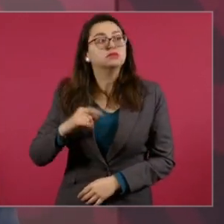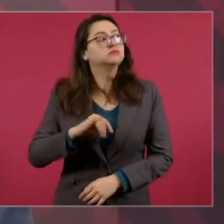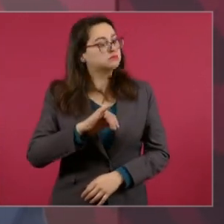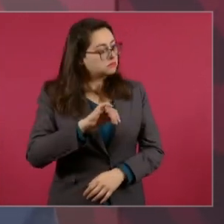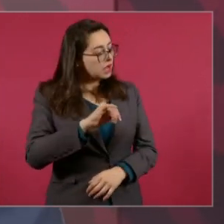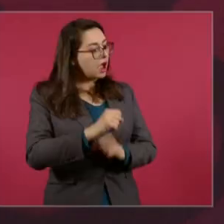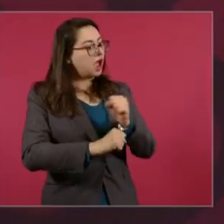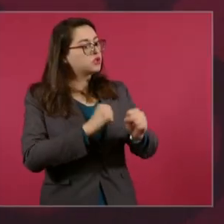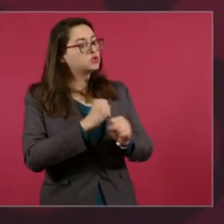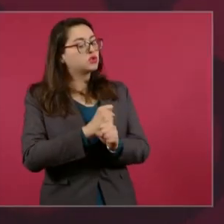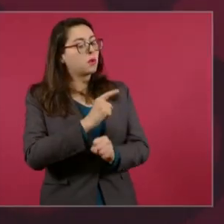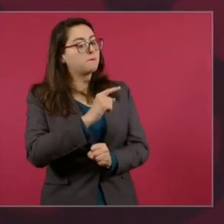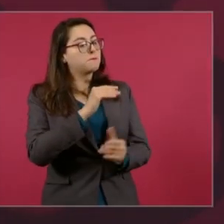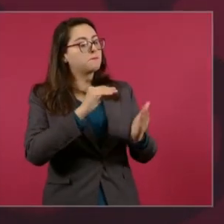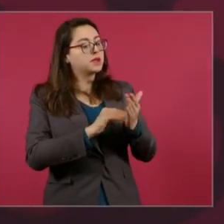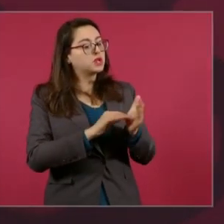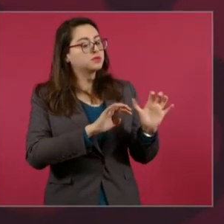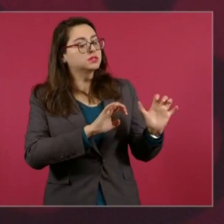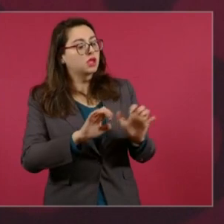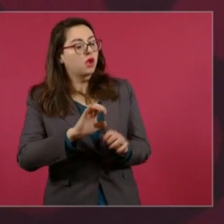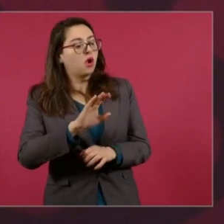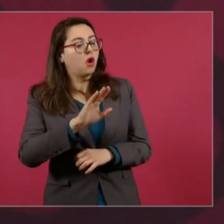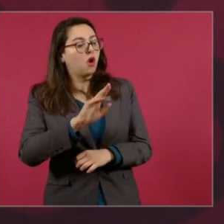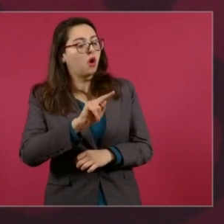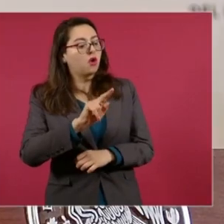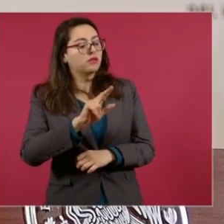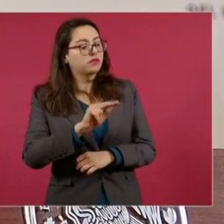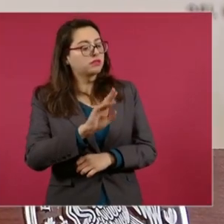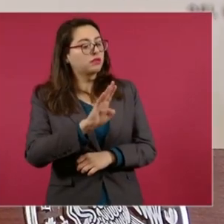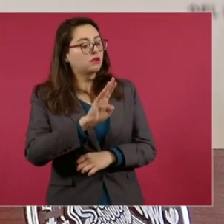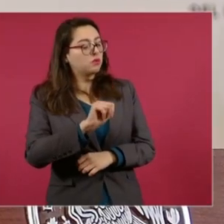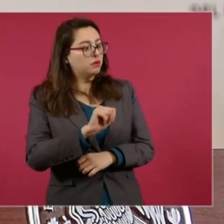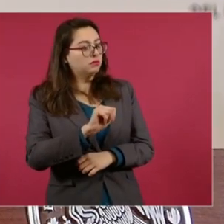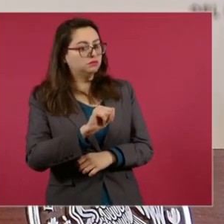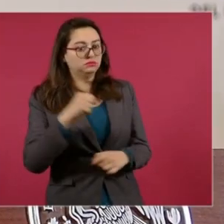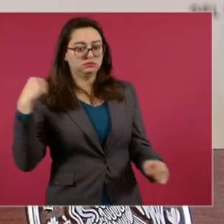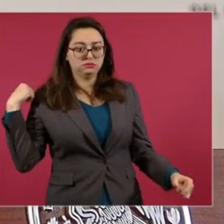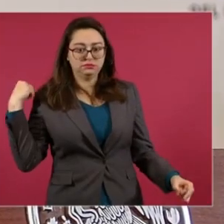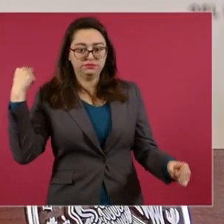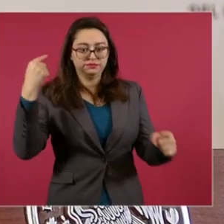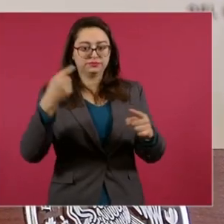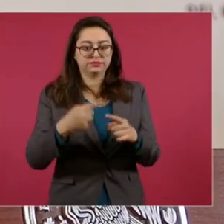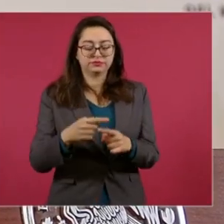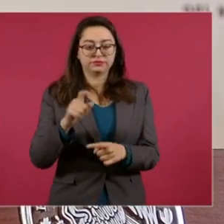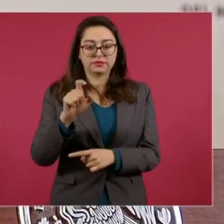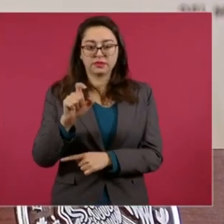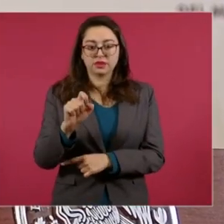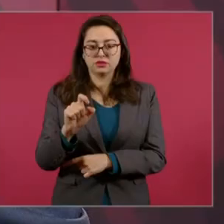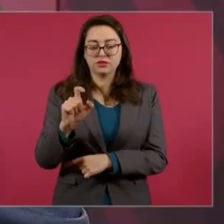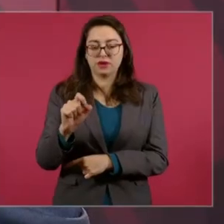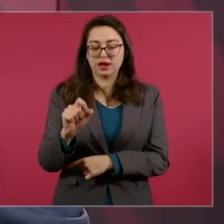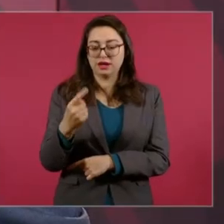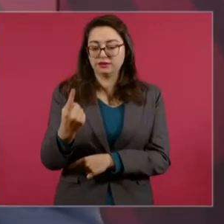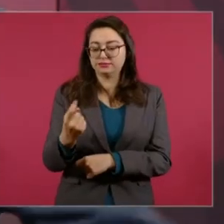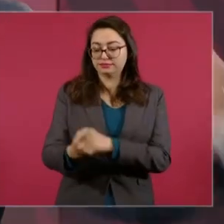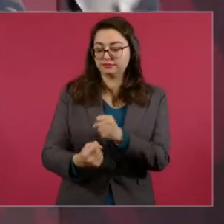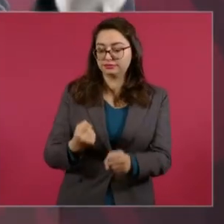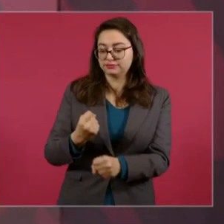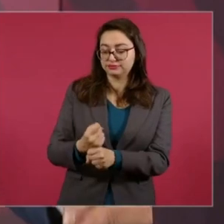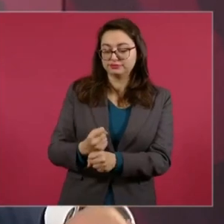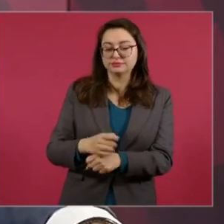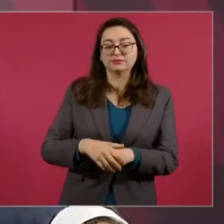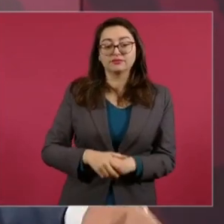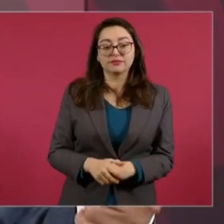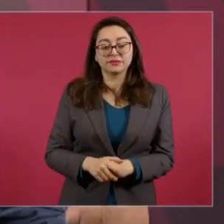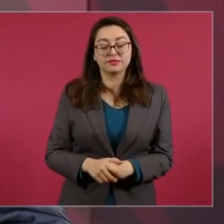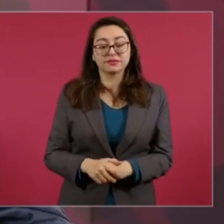1989. Creo que tenía, aquí hacíamos la cuenta, 21 años. Pero lo otro